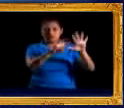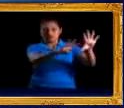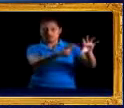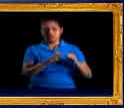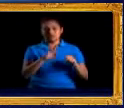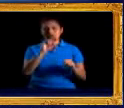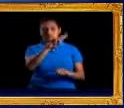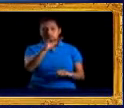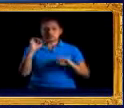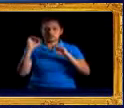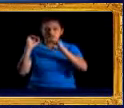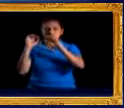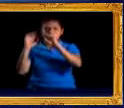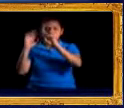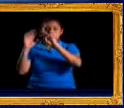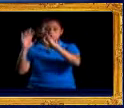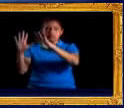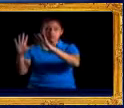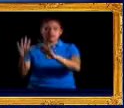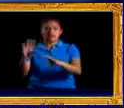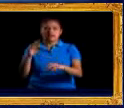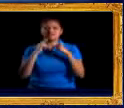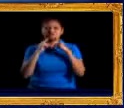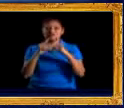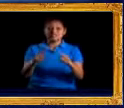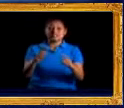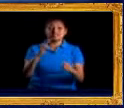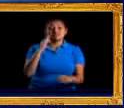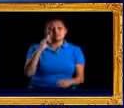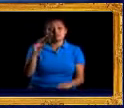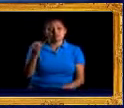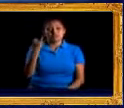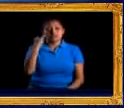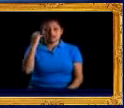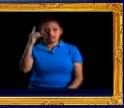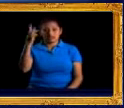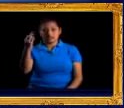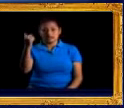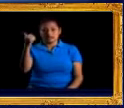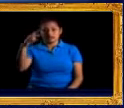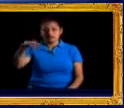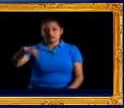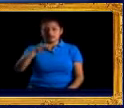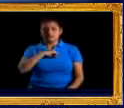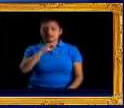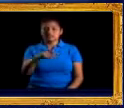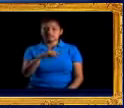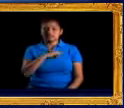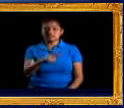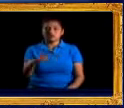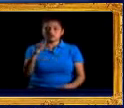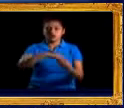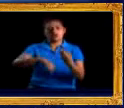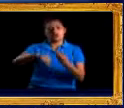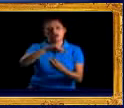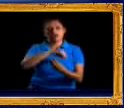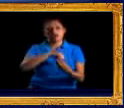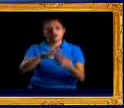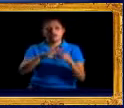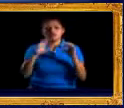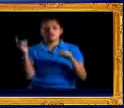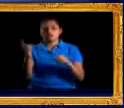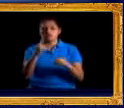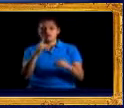vemos dentro de las noticias que hay en este tiempo es que Irán está siendo rodeado en todos los campos petrolíferos,